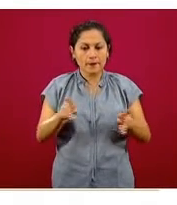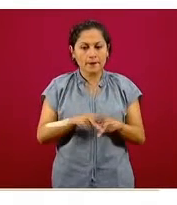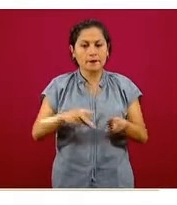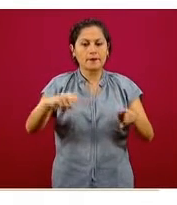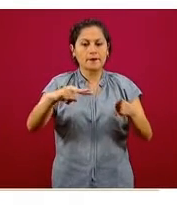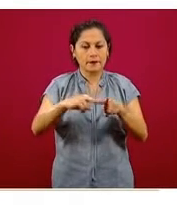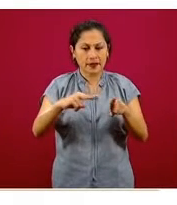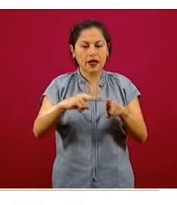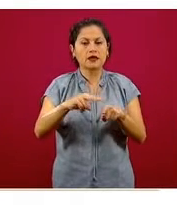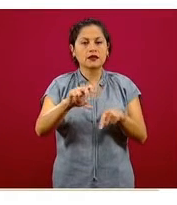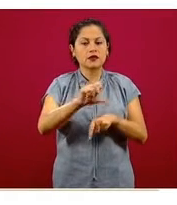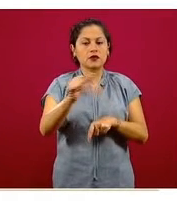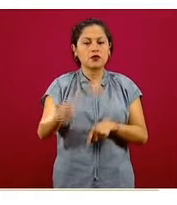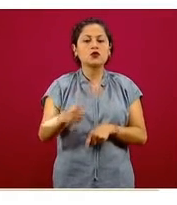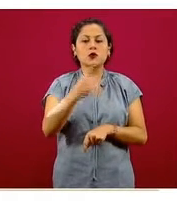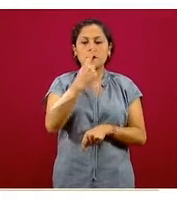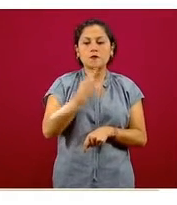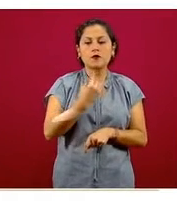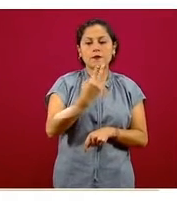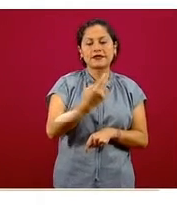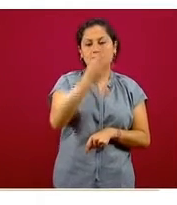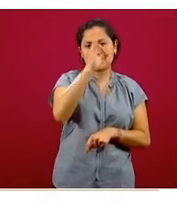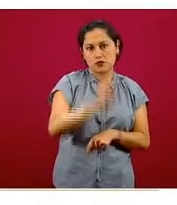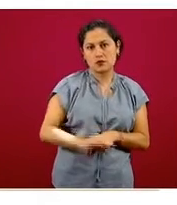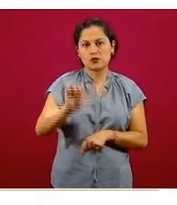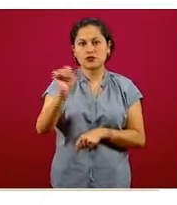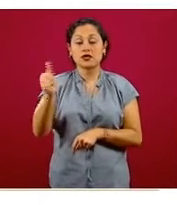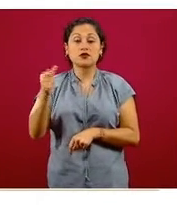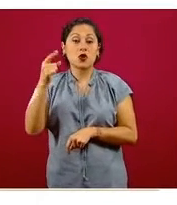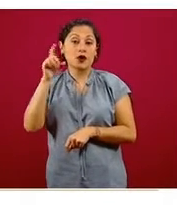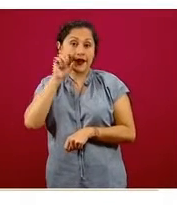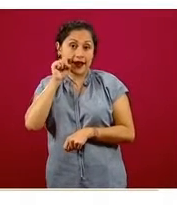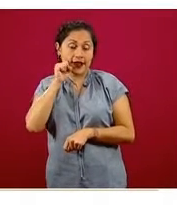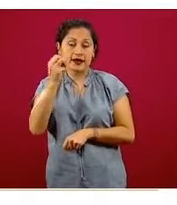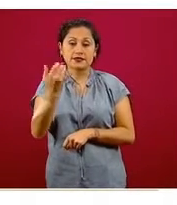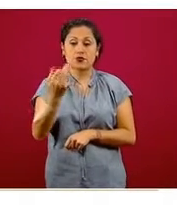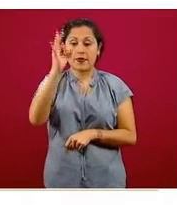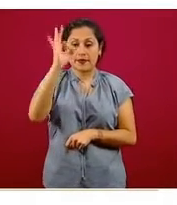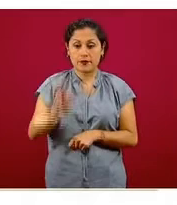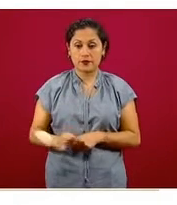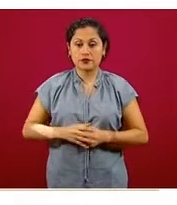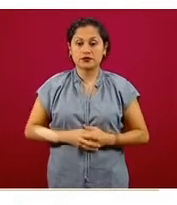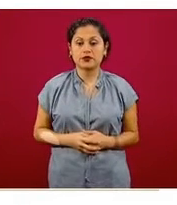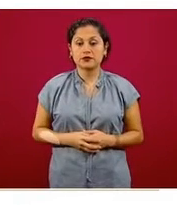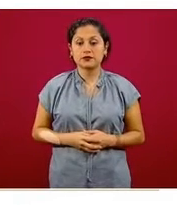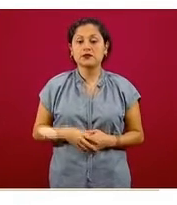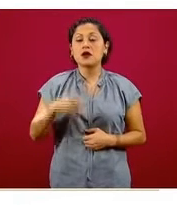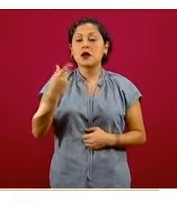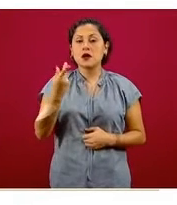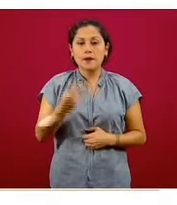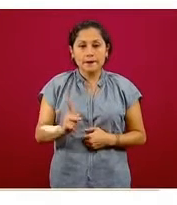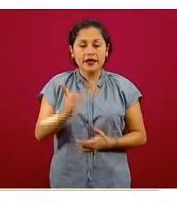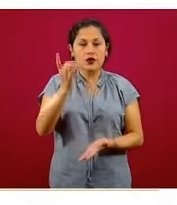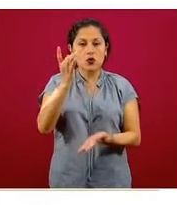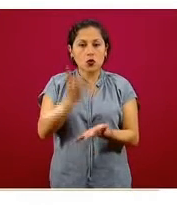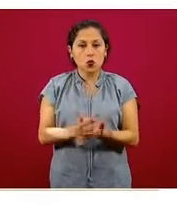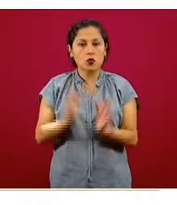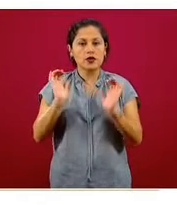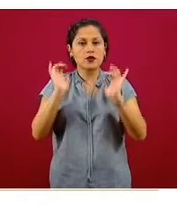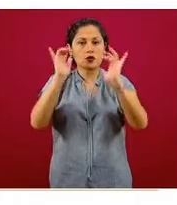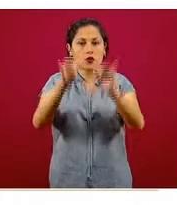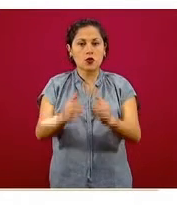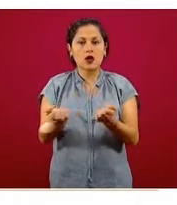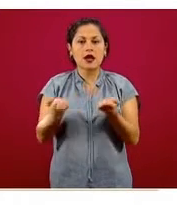un 50%, y el enfoque en ambos casos continúa siendo para realizar actividad física, para